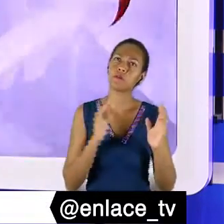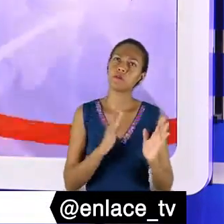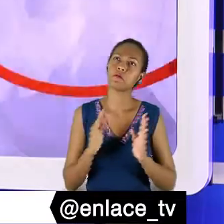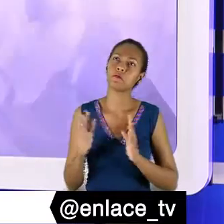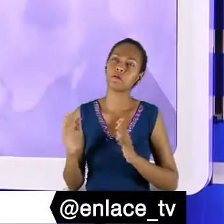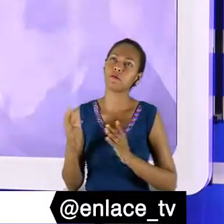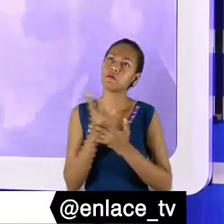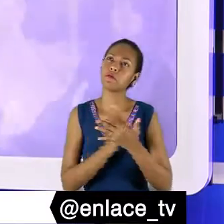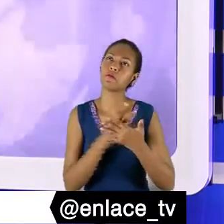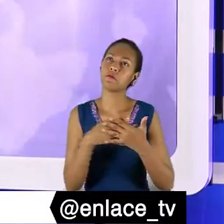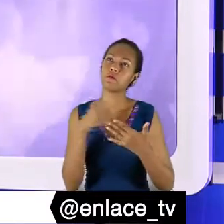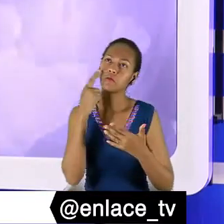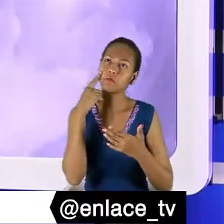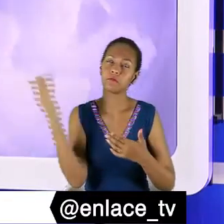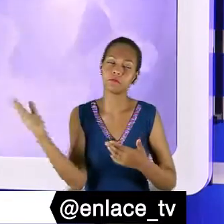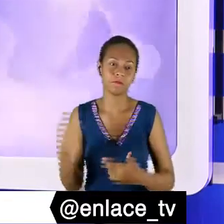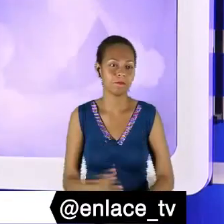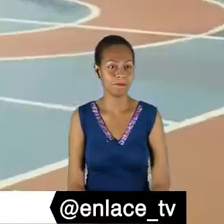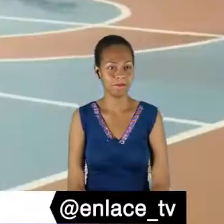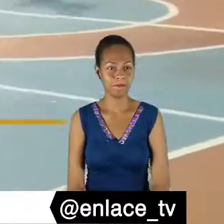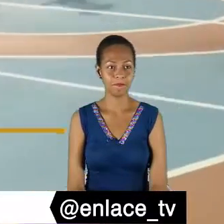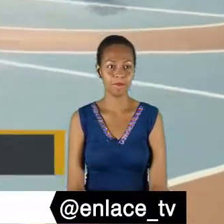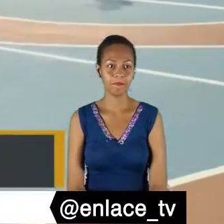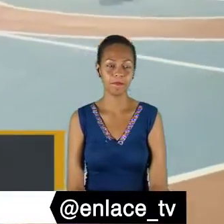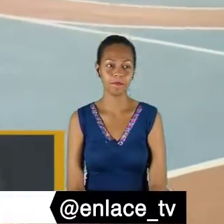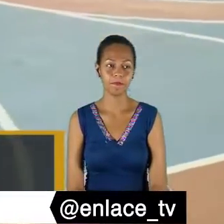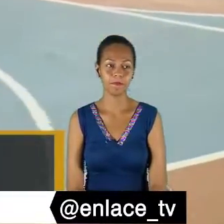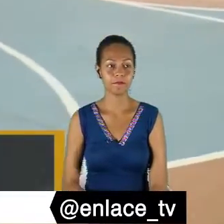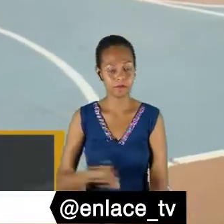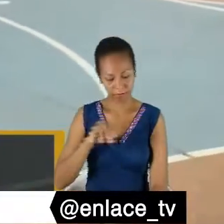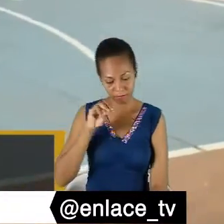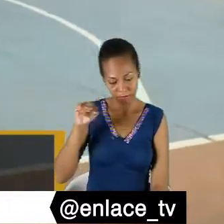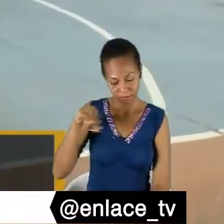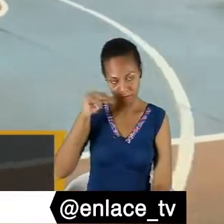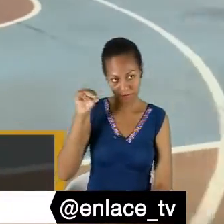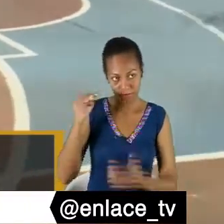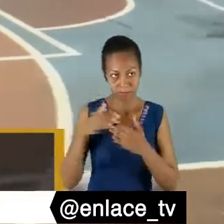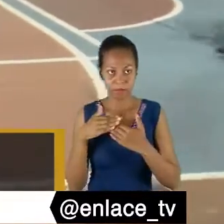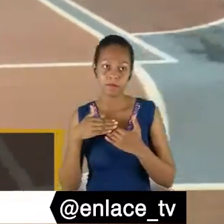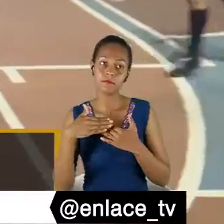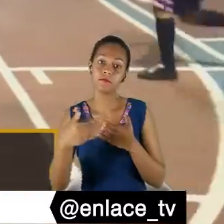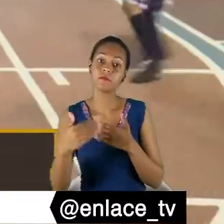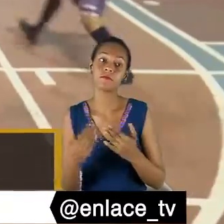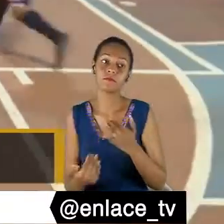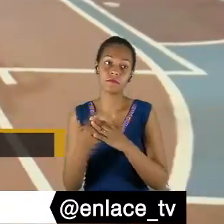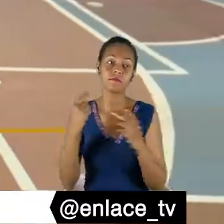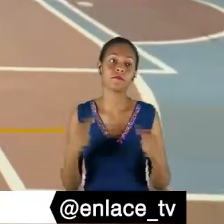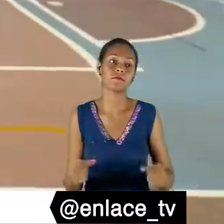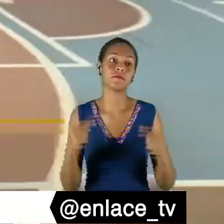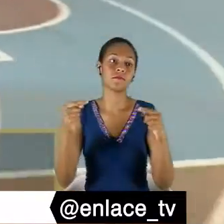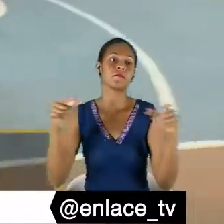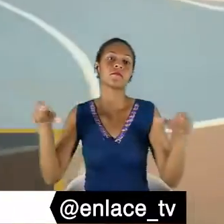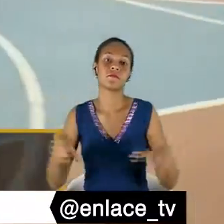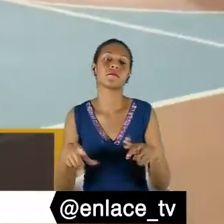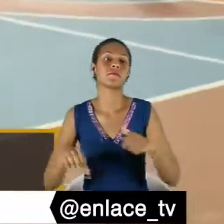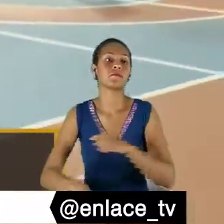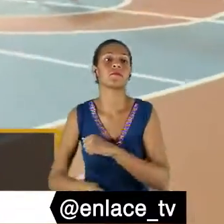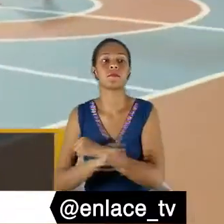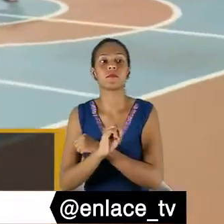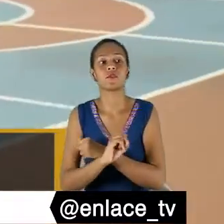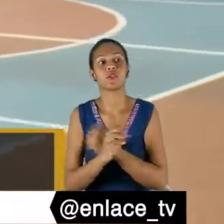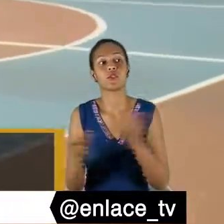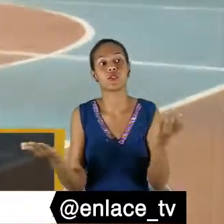laboral y durante el fin de semana. Desde este miércoles se cumplirá la próxima fecha del torneo de microfútbol Juan Torres en el